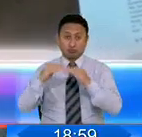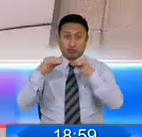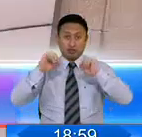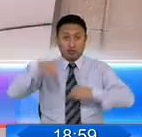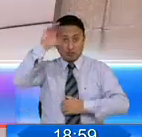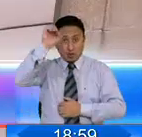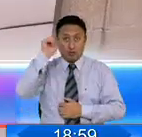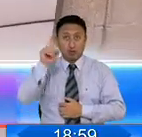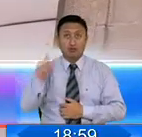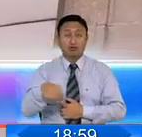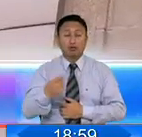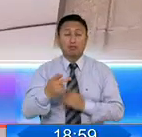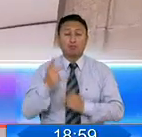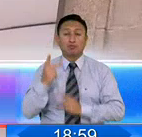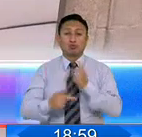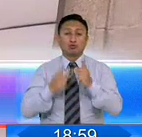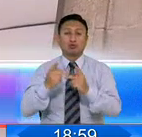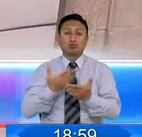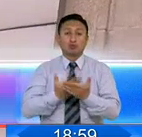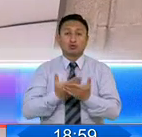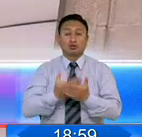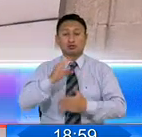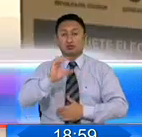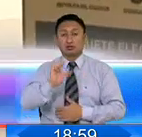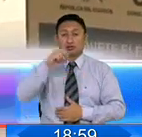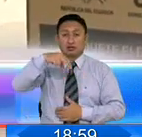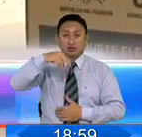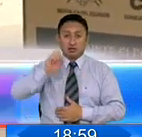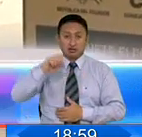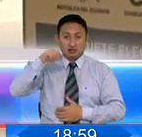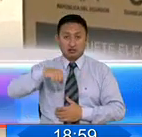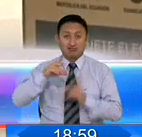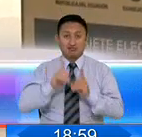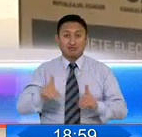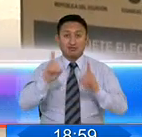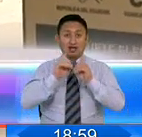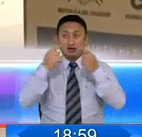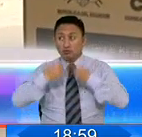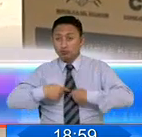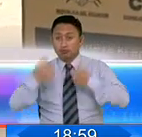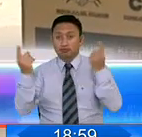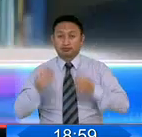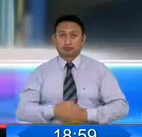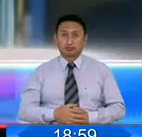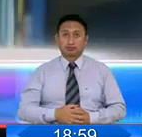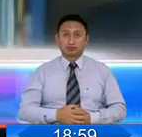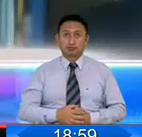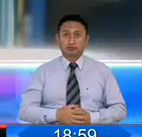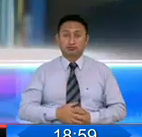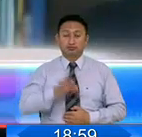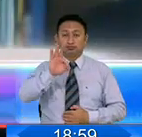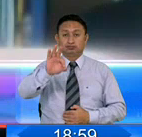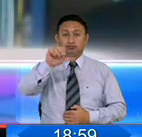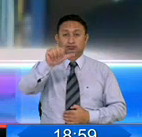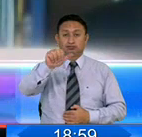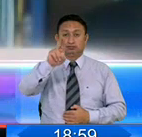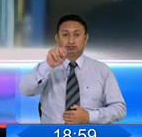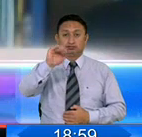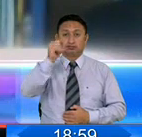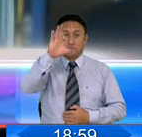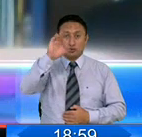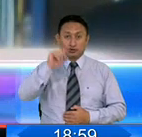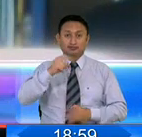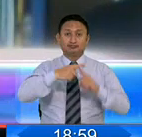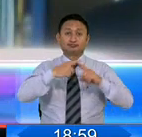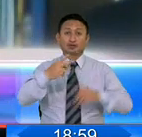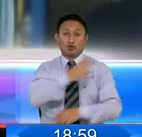ante los procedimientos propuestos por el CNE para la transmisión de resultados electorales. Fausto Camacho, ex vocal del Consejo Nacional